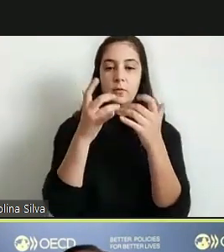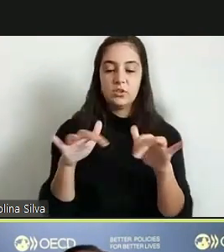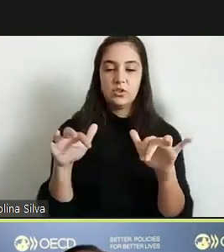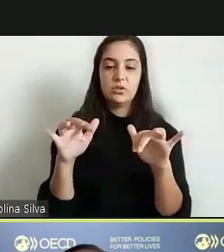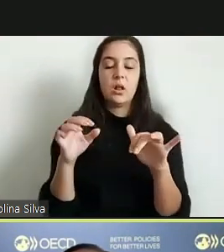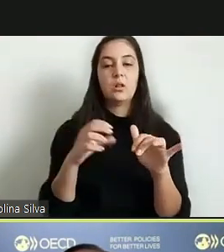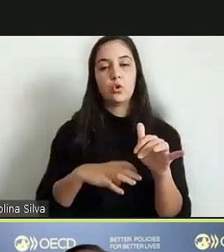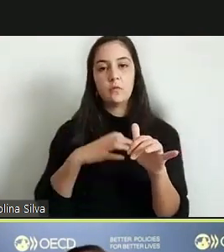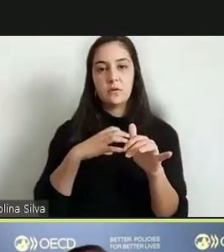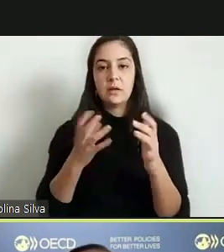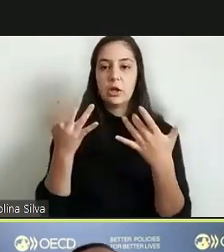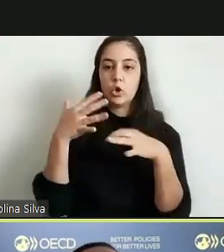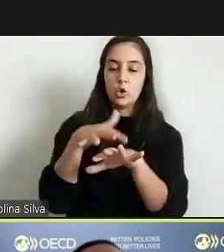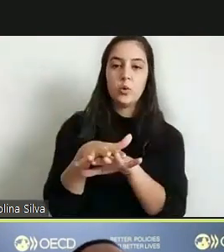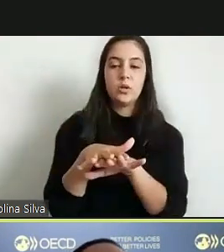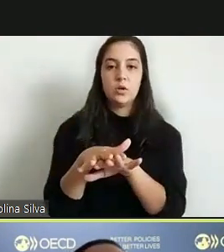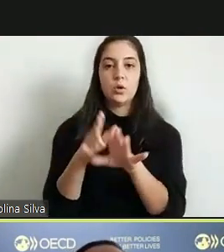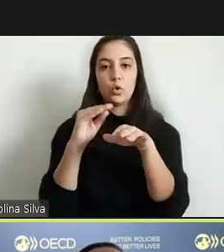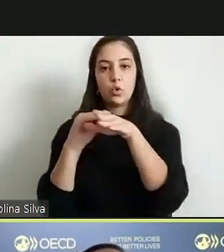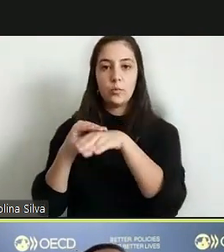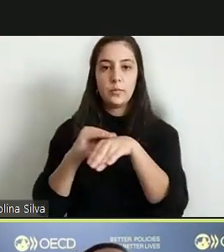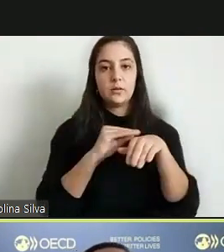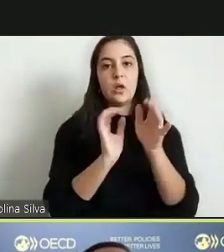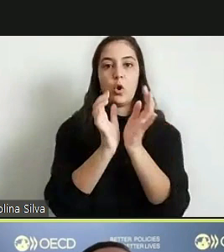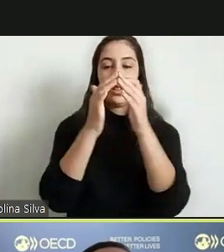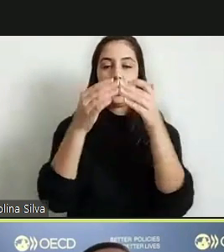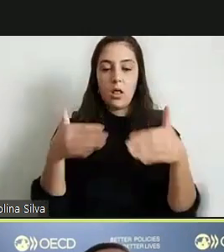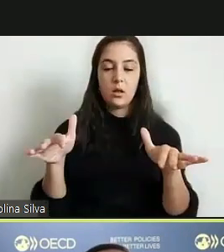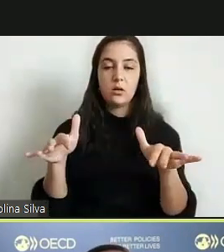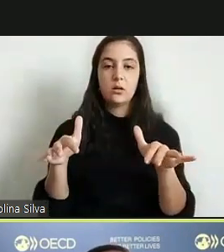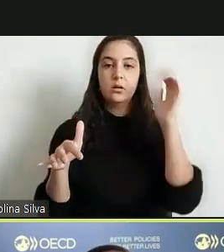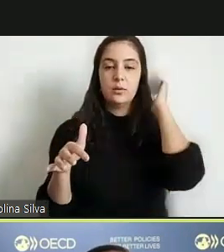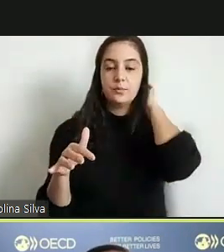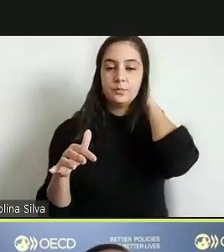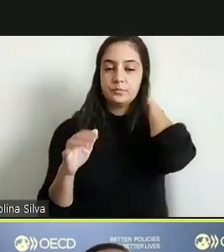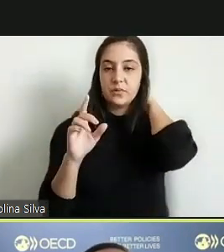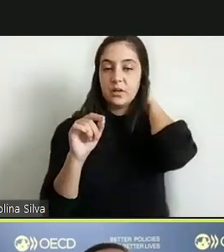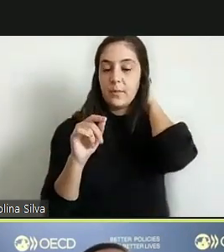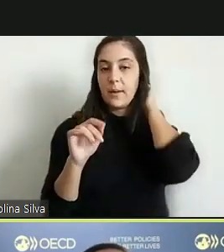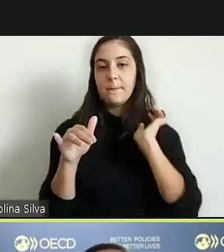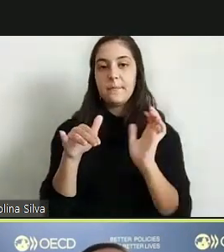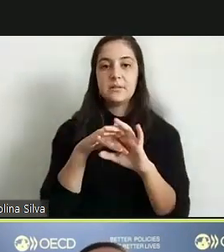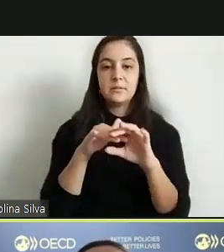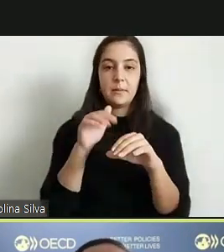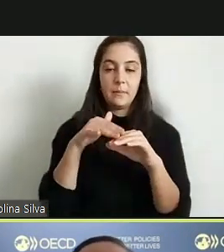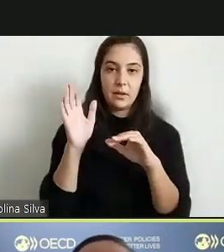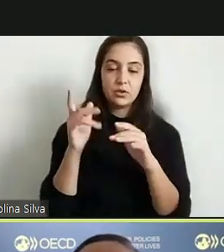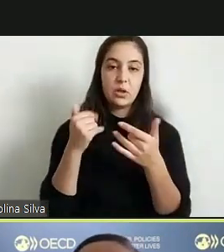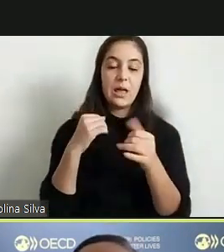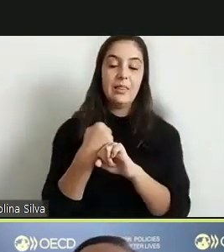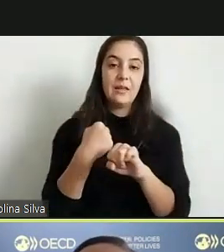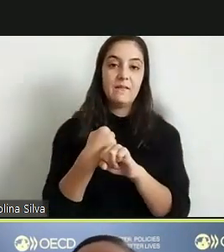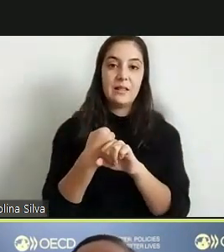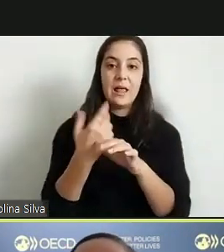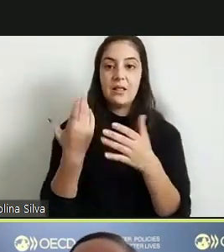o incluir comentarios online, y también tienden a participar más en lo que serían actividades dentro